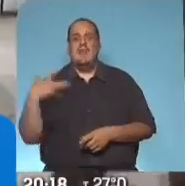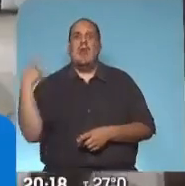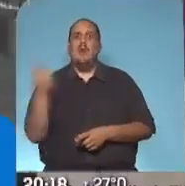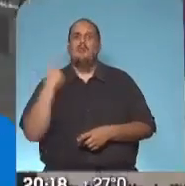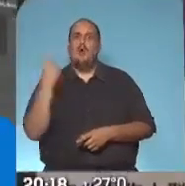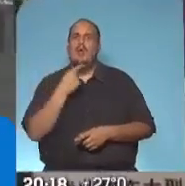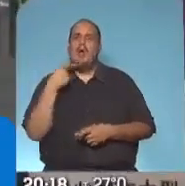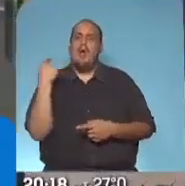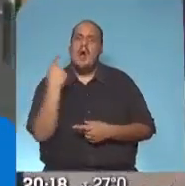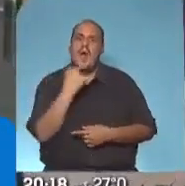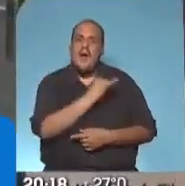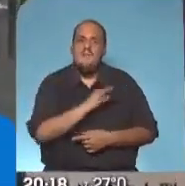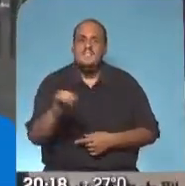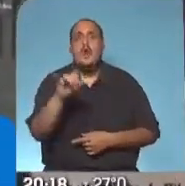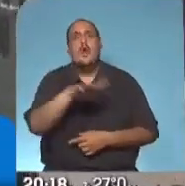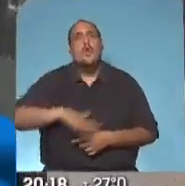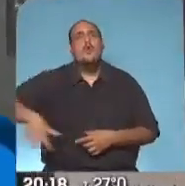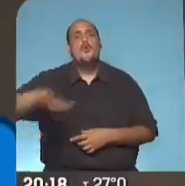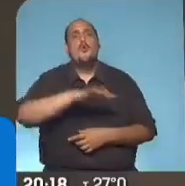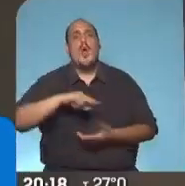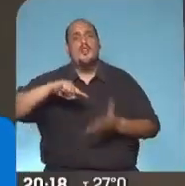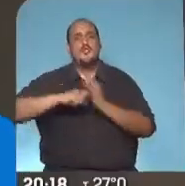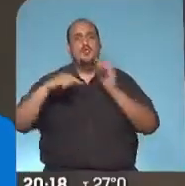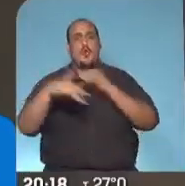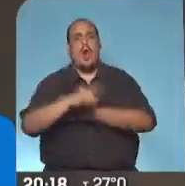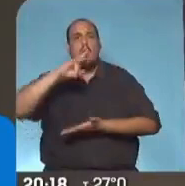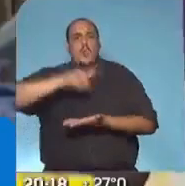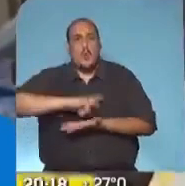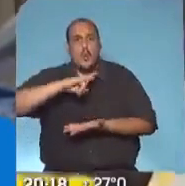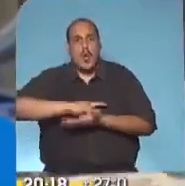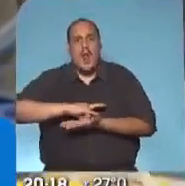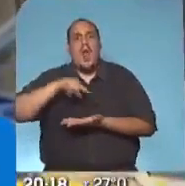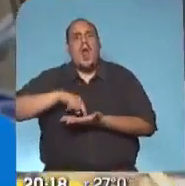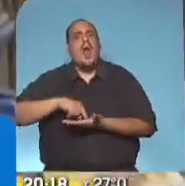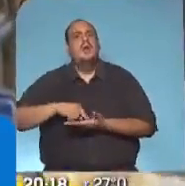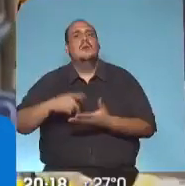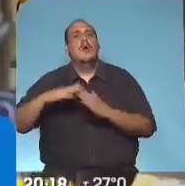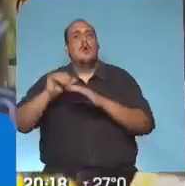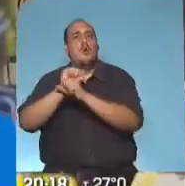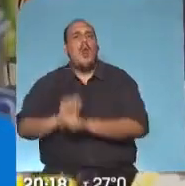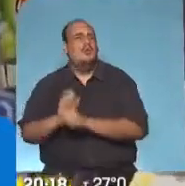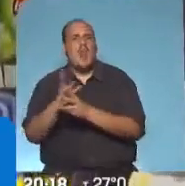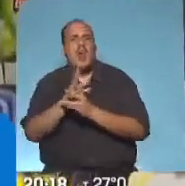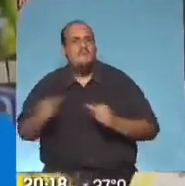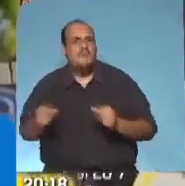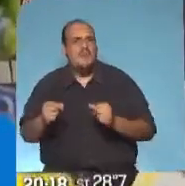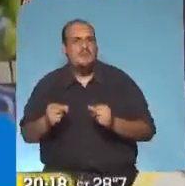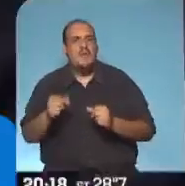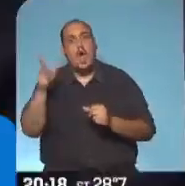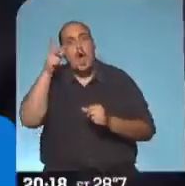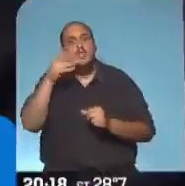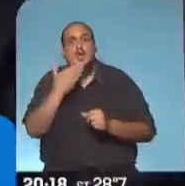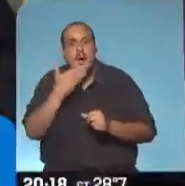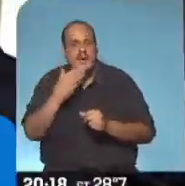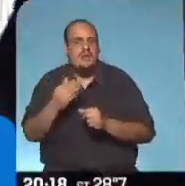levantará la cuarentena de la ciudad de Wuhan, el lugar en la que tuvo origen la pandemia, el próximo 8 de abril.